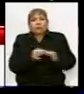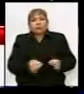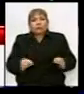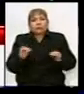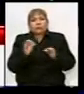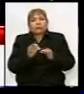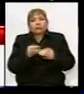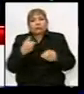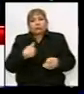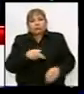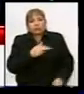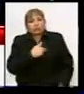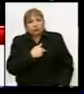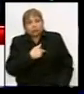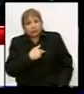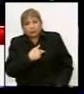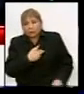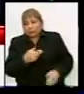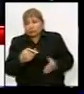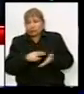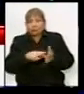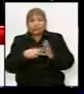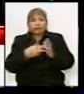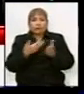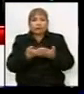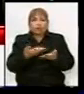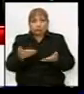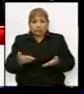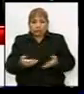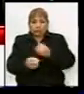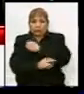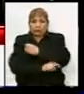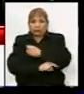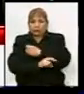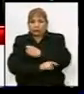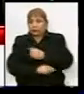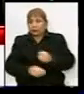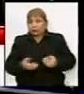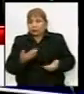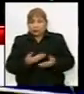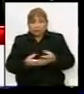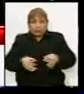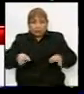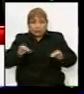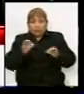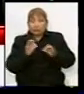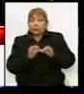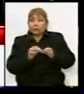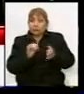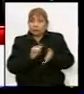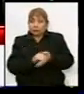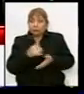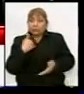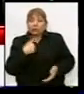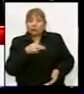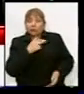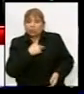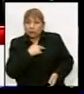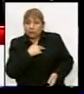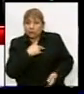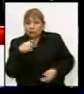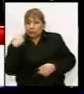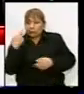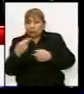debería de ser para nosotros como lo que significa la agenda país puede ser importantísimo que nosotros al día